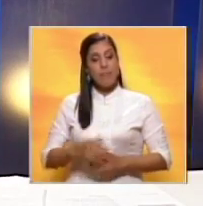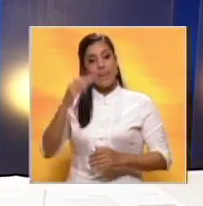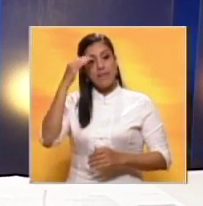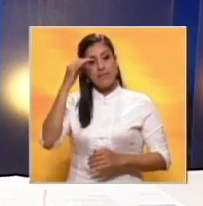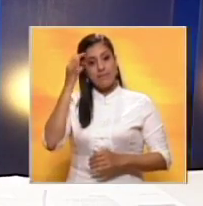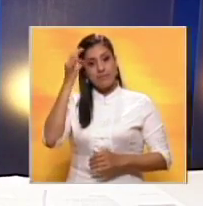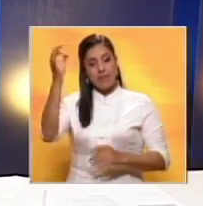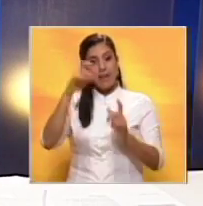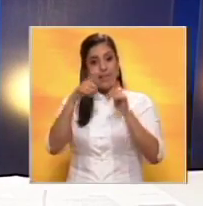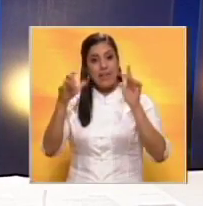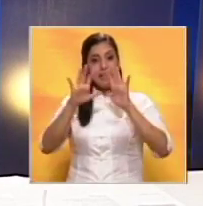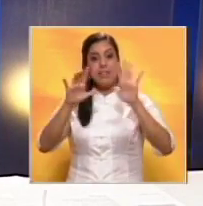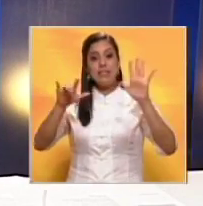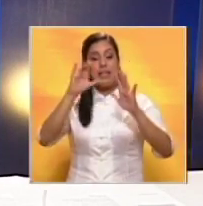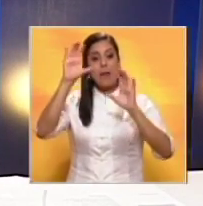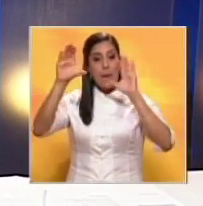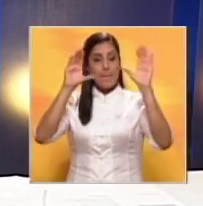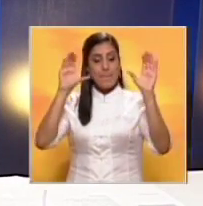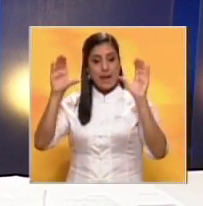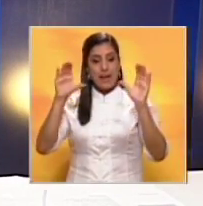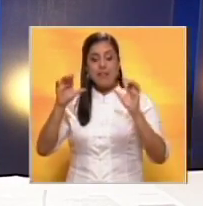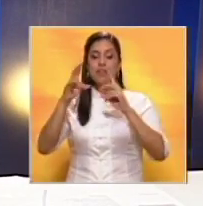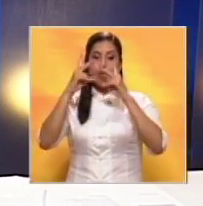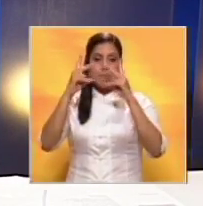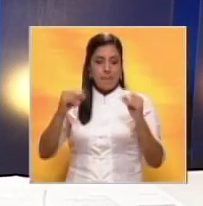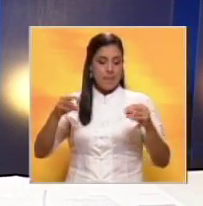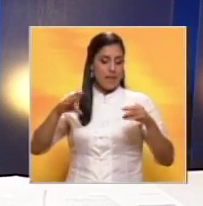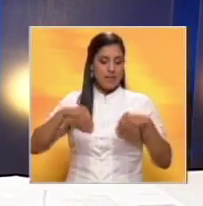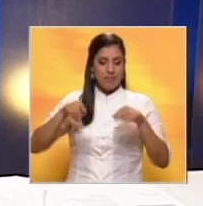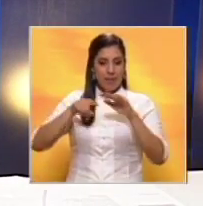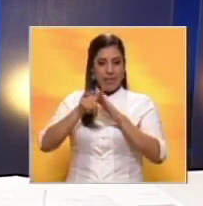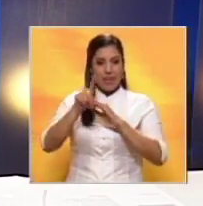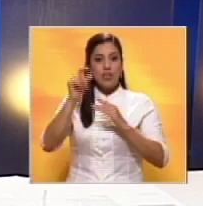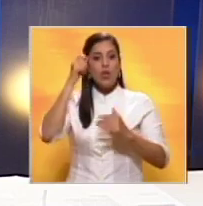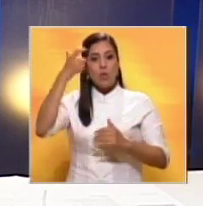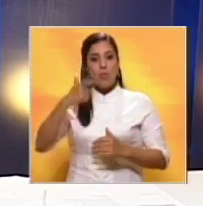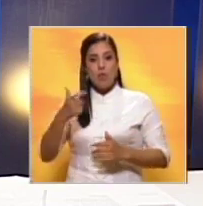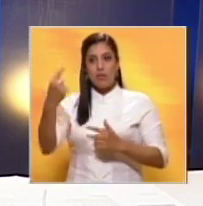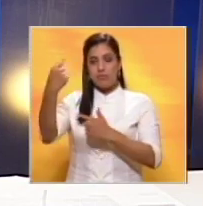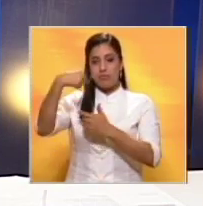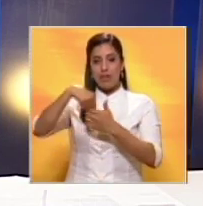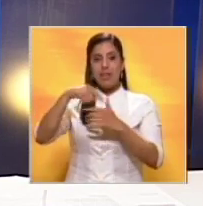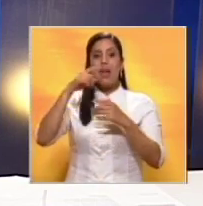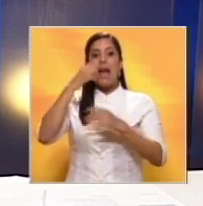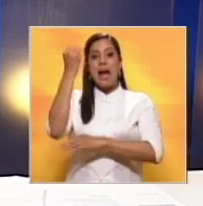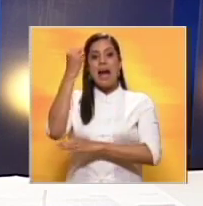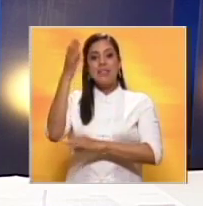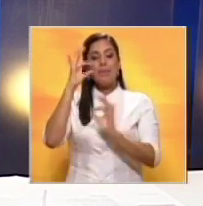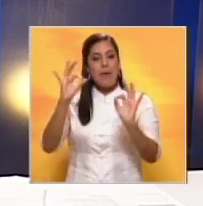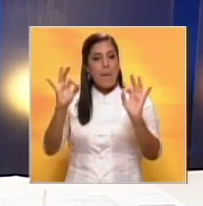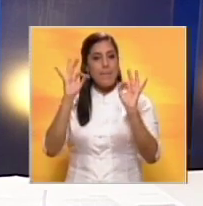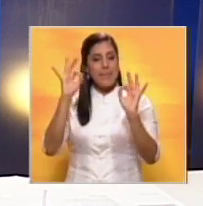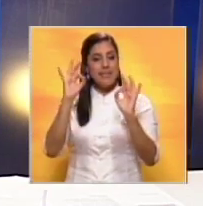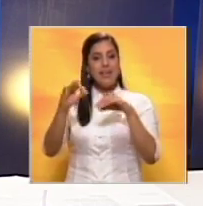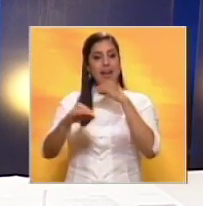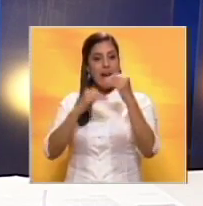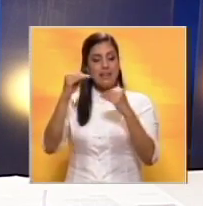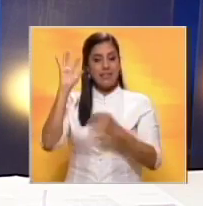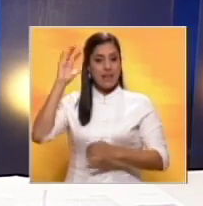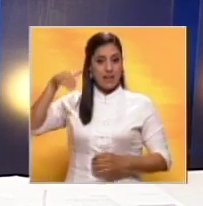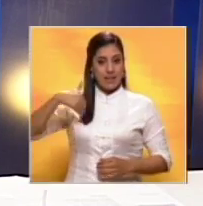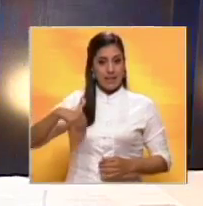Fiscales generales de 17 países de Iberoamérica negaron la entrada a Catherine Harrington a una asamblea extraordinaria que se realiza